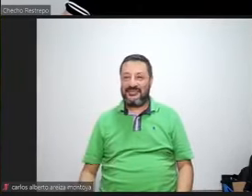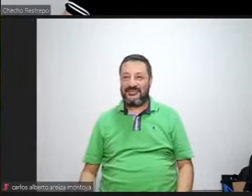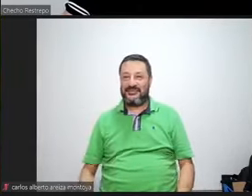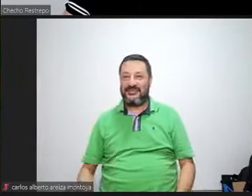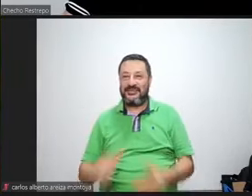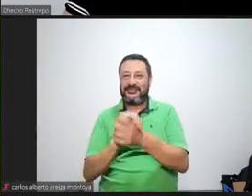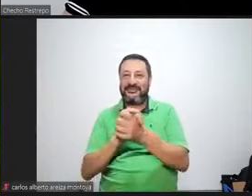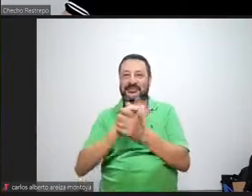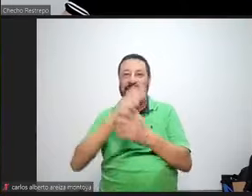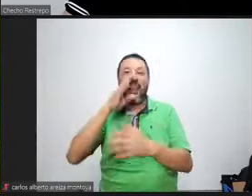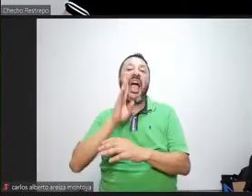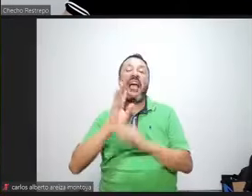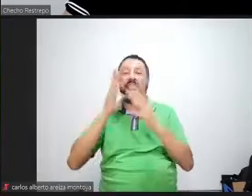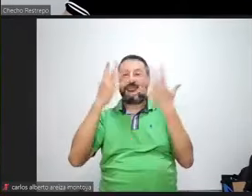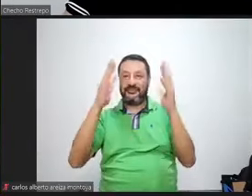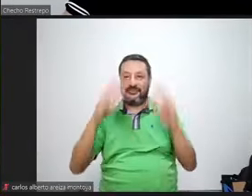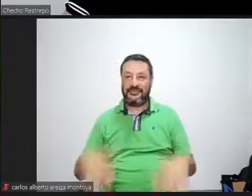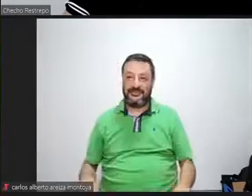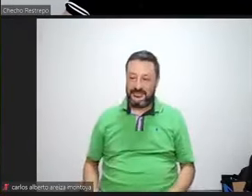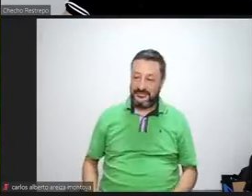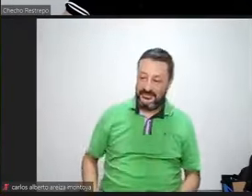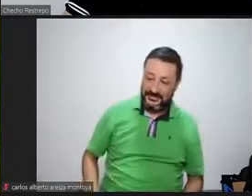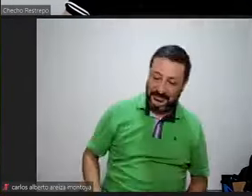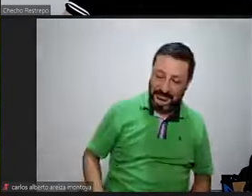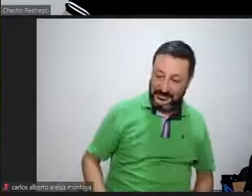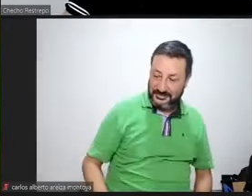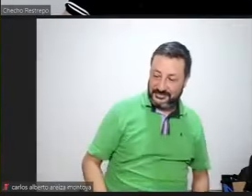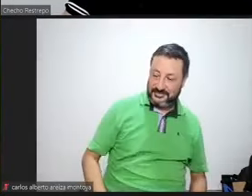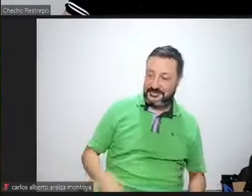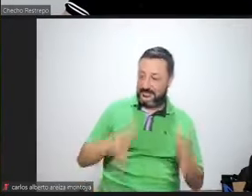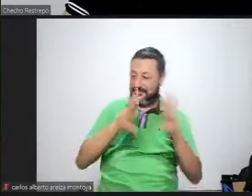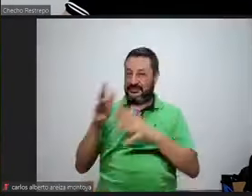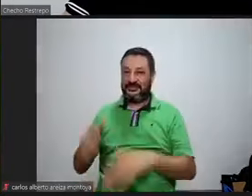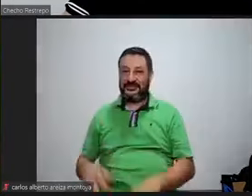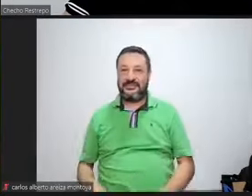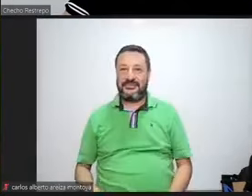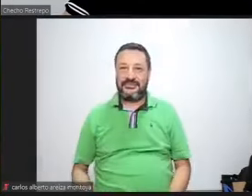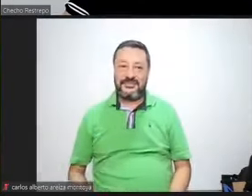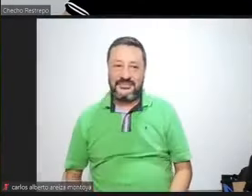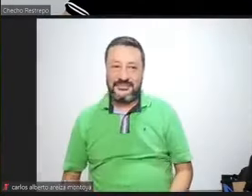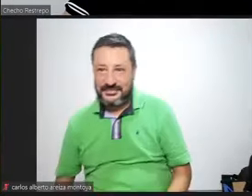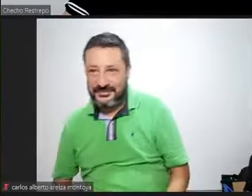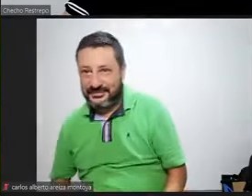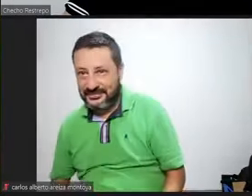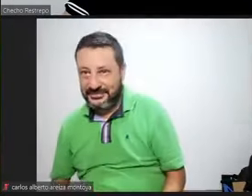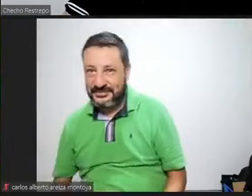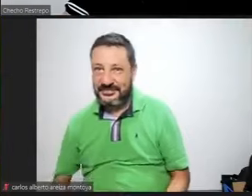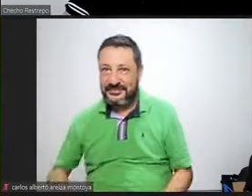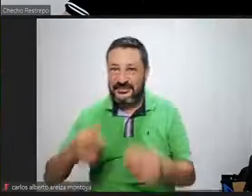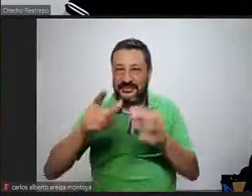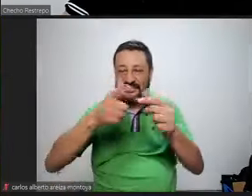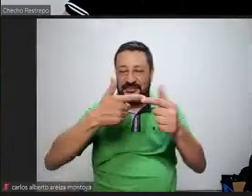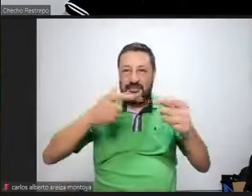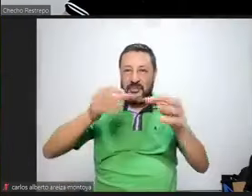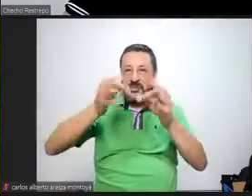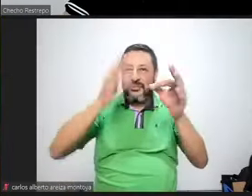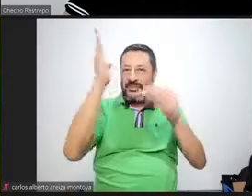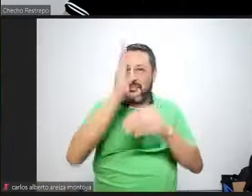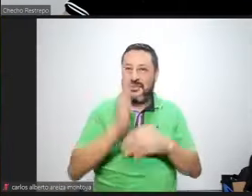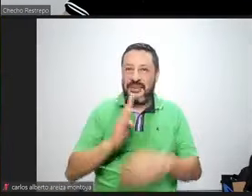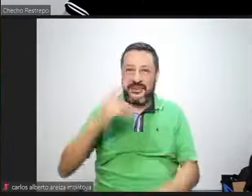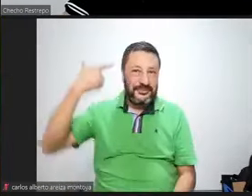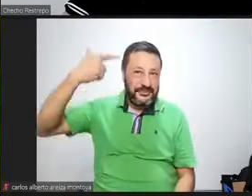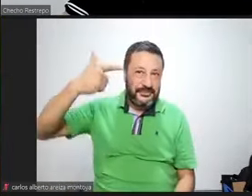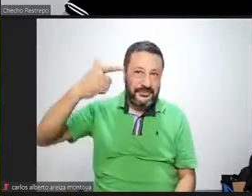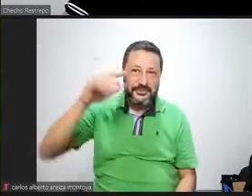admiro y que yo sé que esas enseñanzas que se dejó el ciclo anterior a Río, este ciclo a